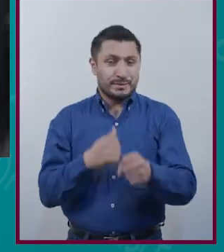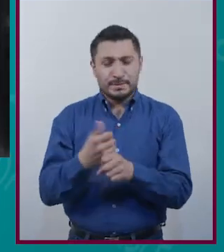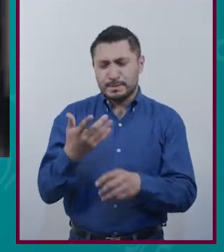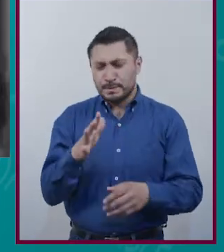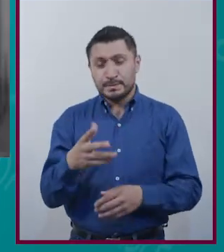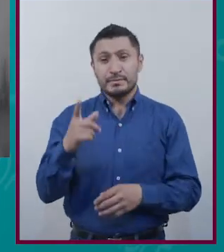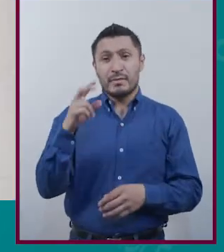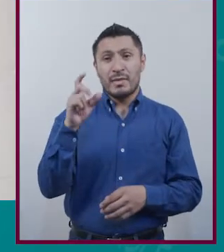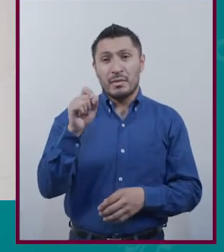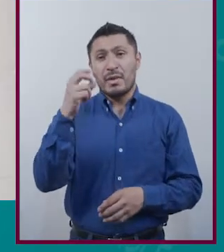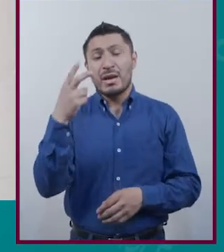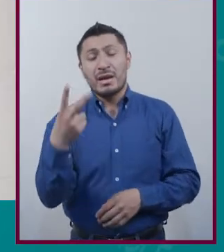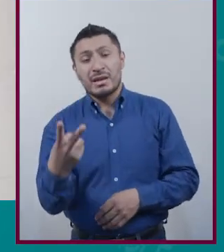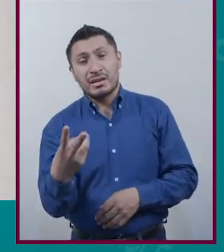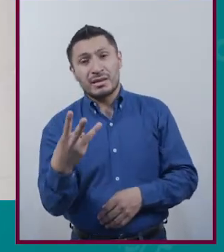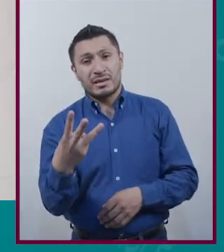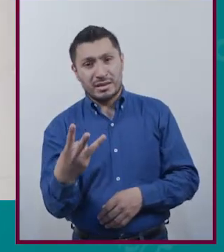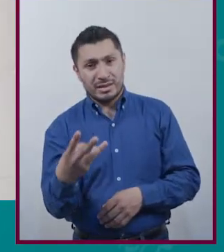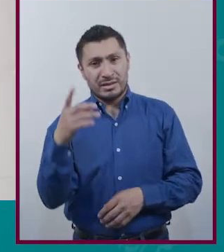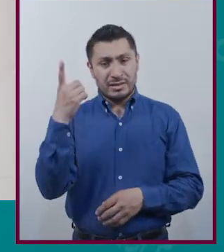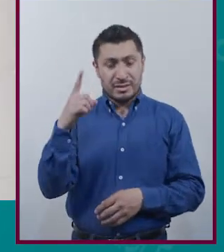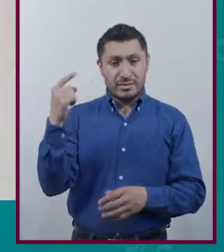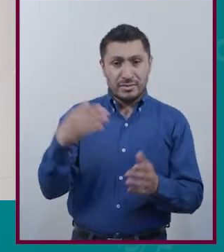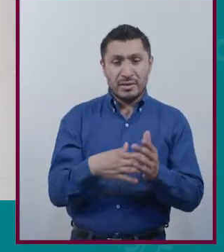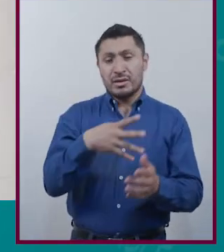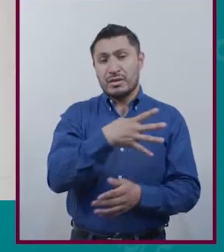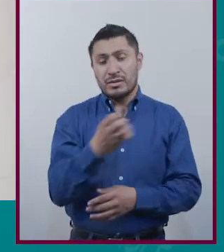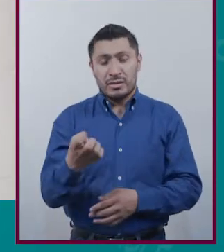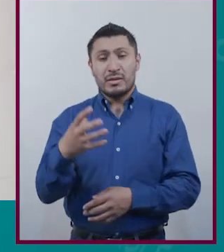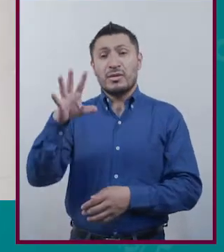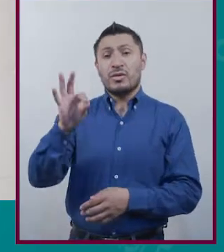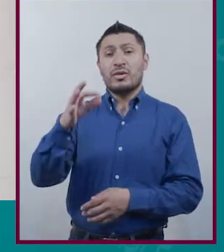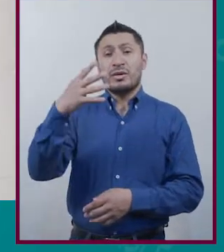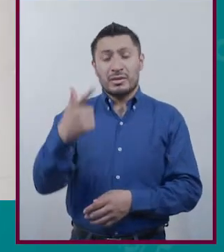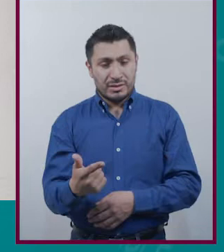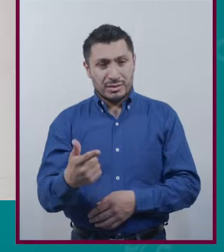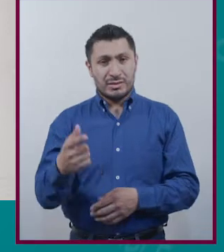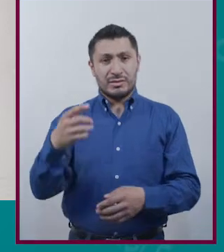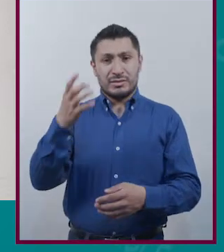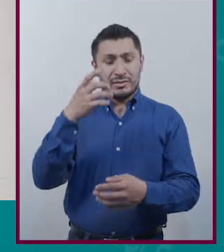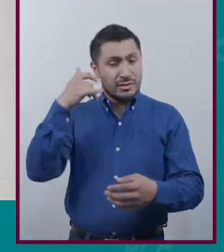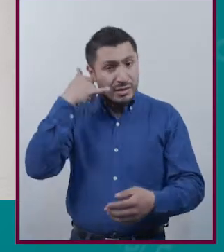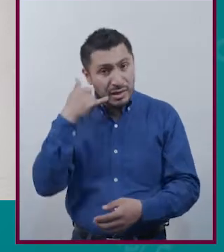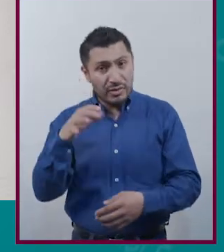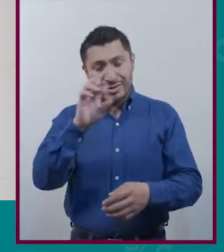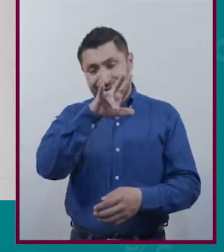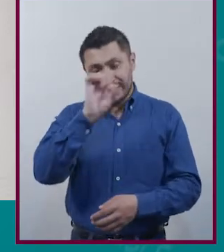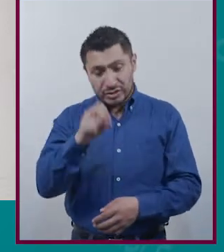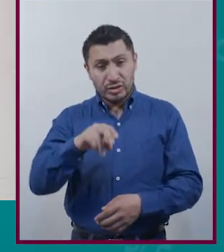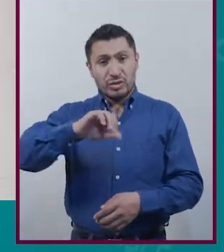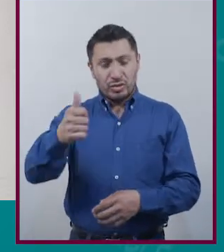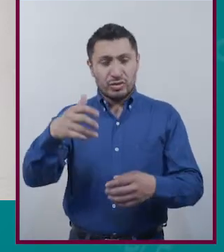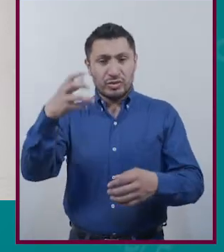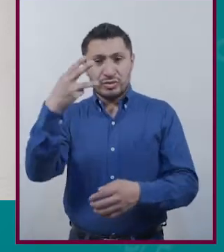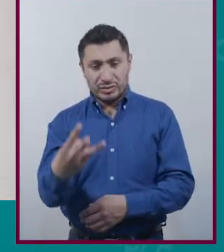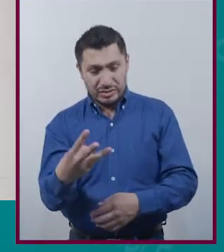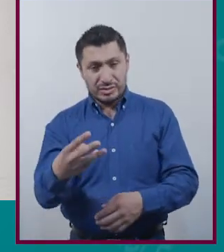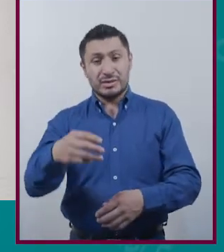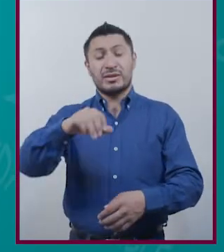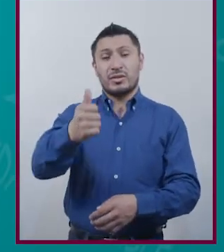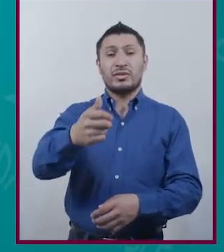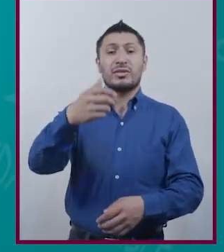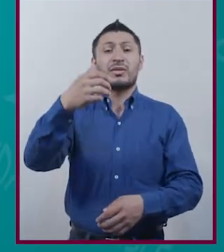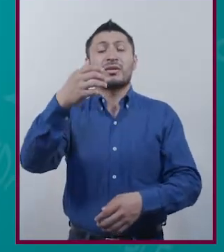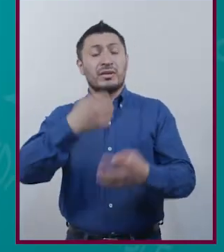de 1947, Teléfonos Ericsson se fusionó con otra corporación y 3 individuos más para crear la